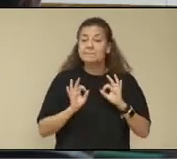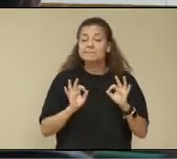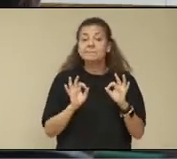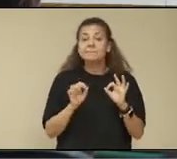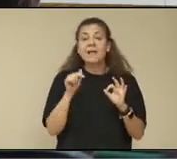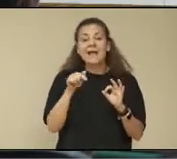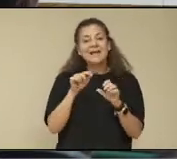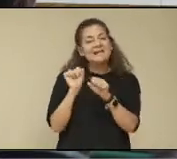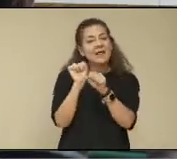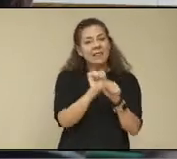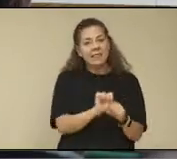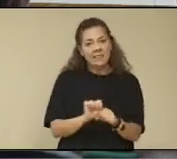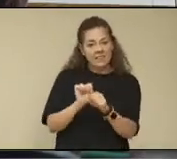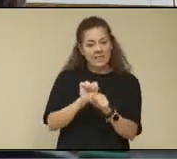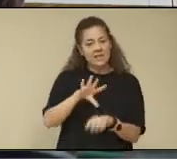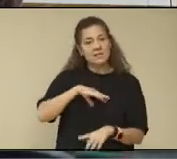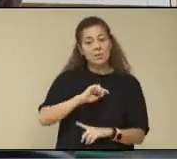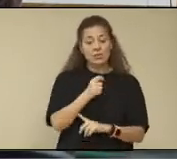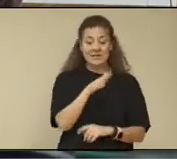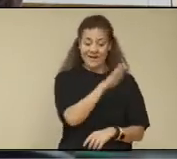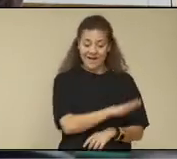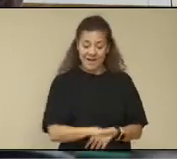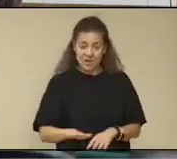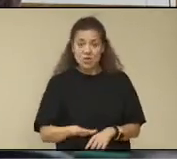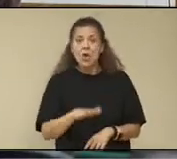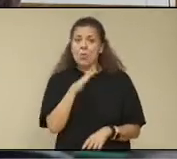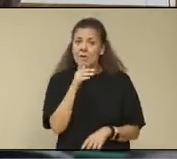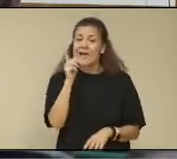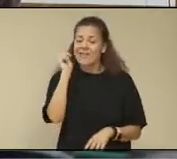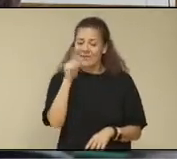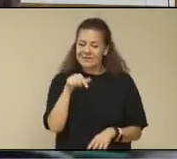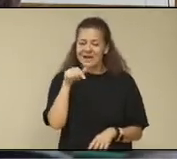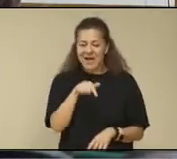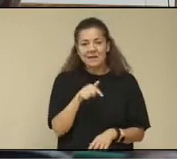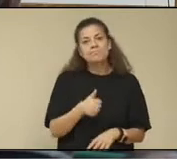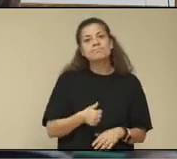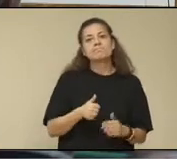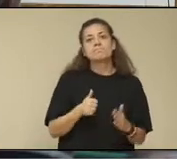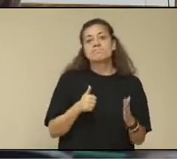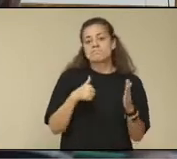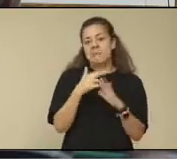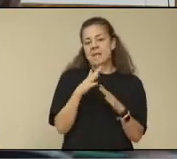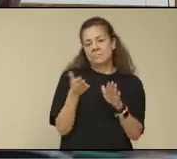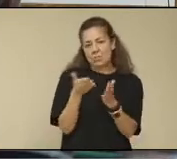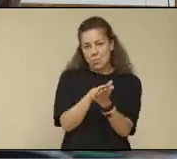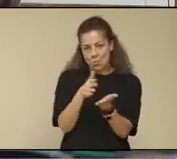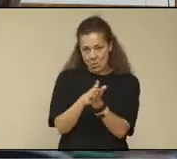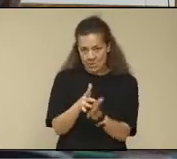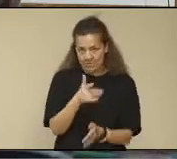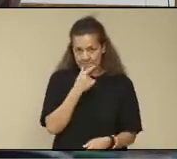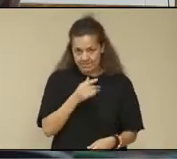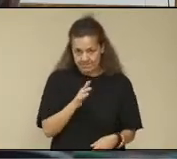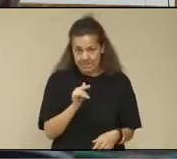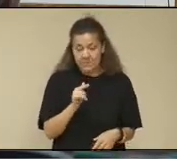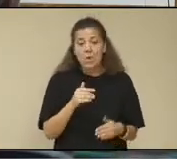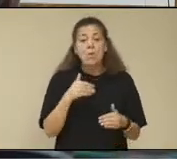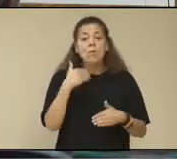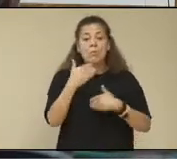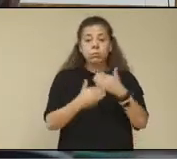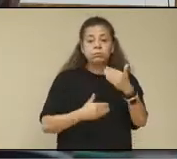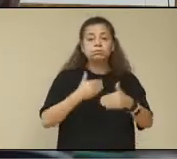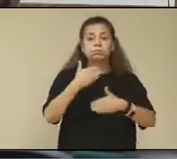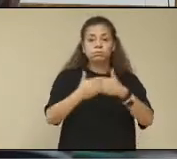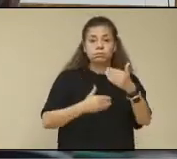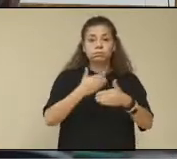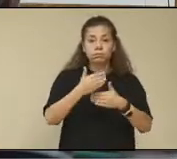esa inmunización se pueda conseguir en niños, porque además es donde se va a producir prácticamente todas las muertes. Progresivamente, según